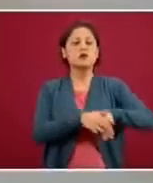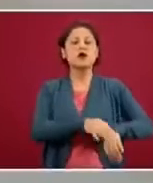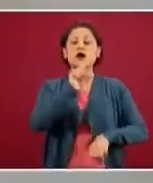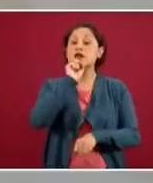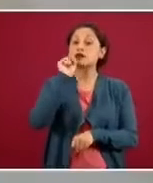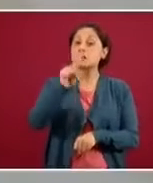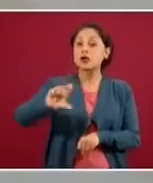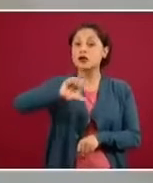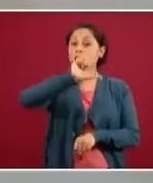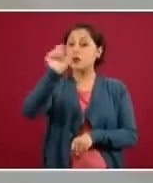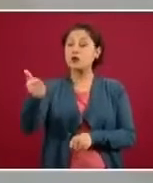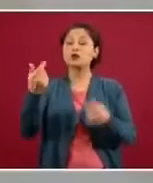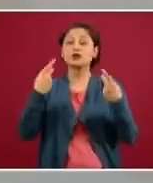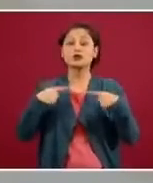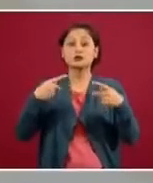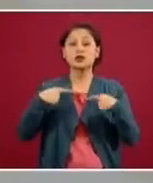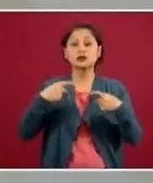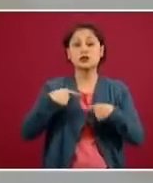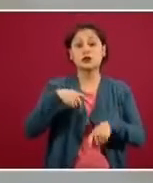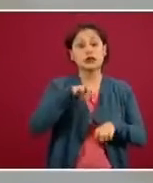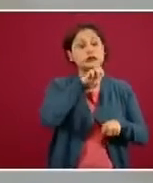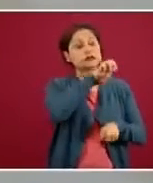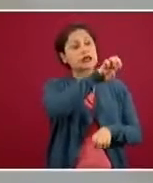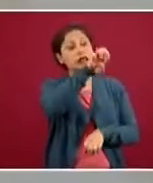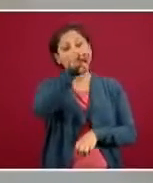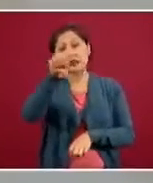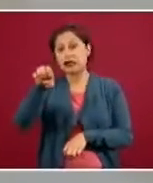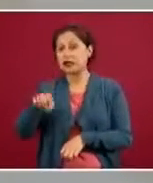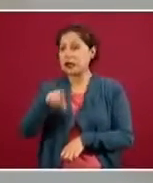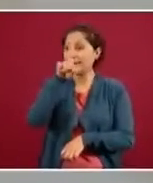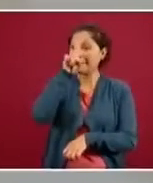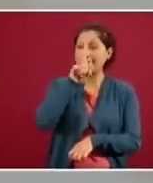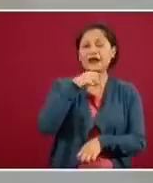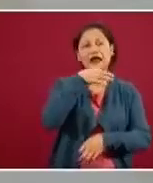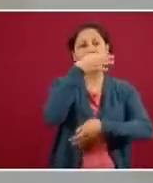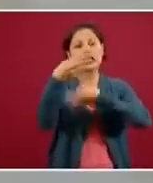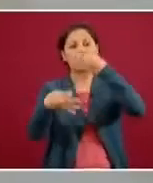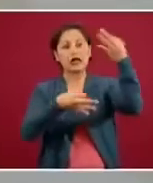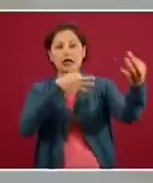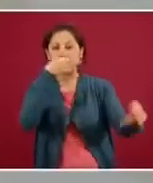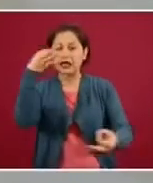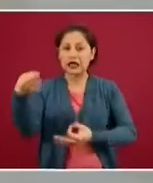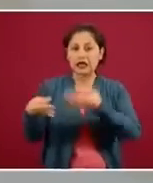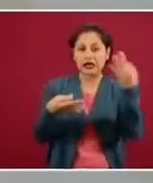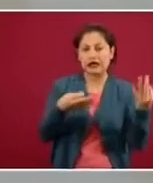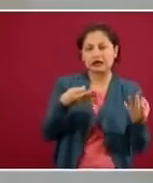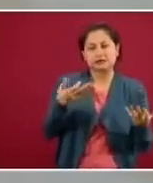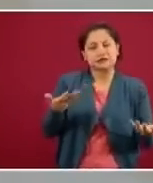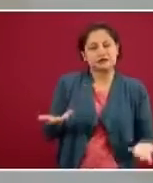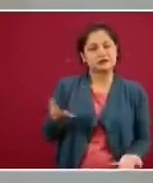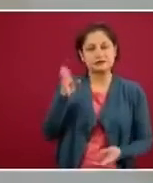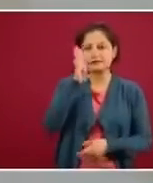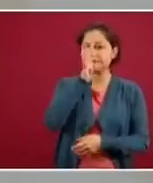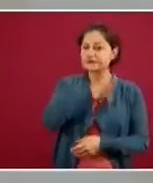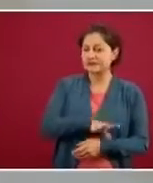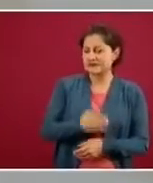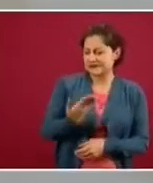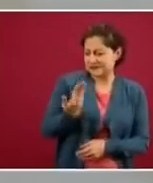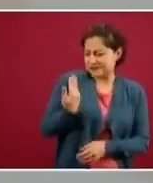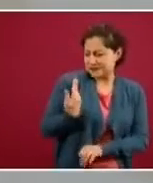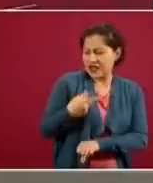los saboteadores de la integridad de nuestra República, circulando noticias completamente irresponsables y falsas. Hace un par de